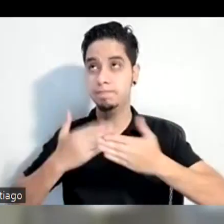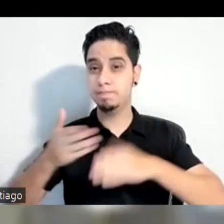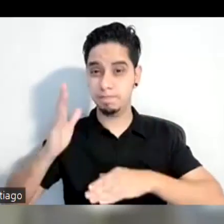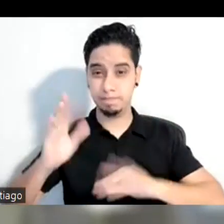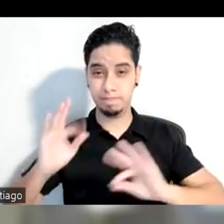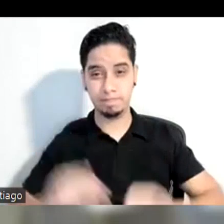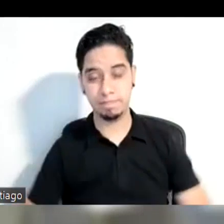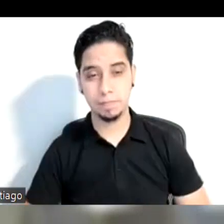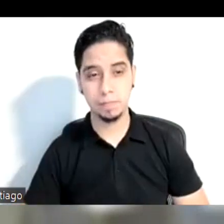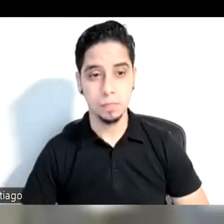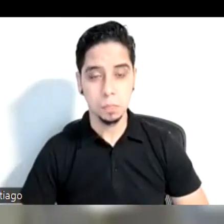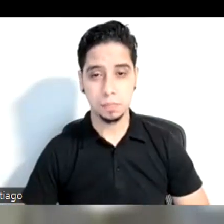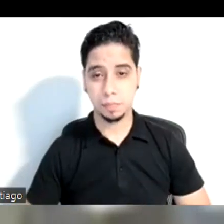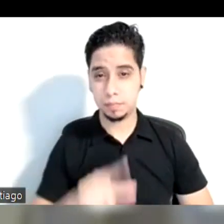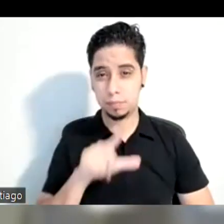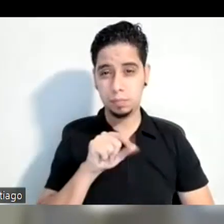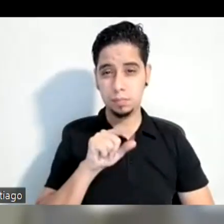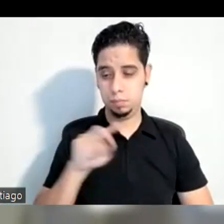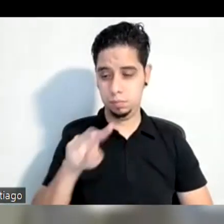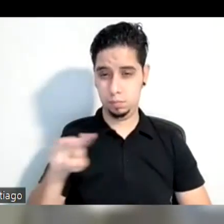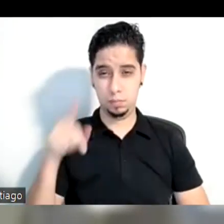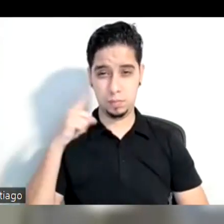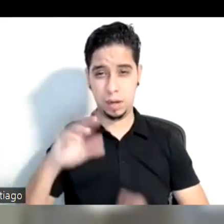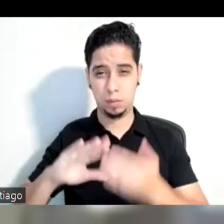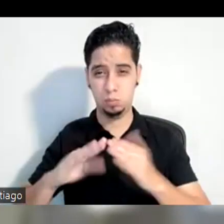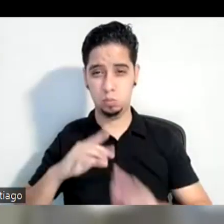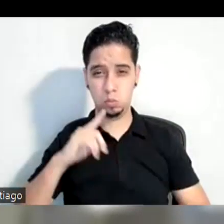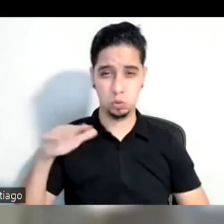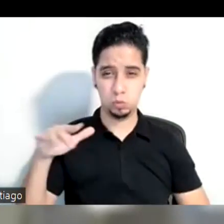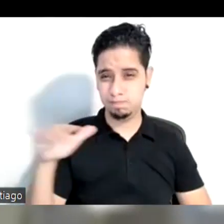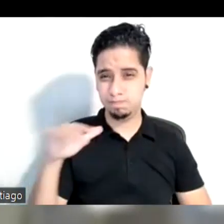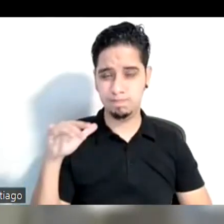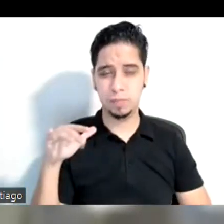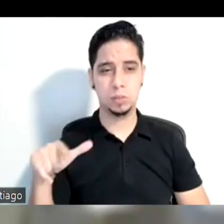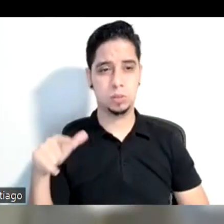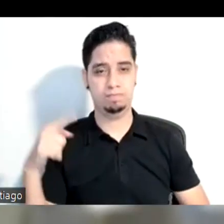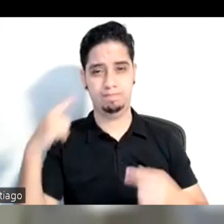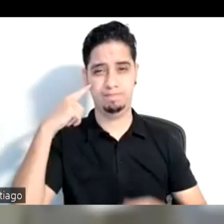Ok, 2022 para la comunidad sorda. Como te expliqué ahorita, en el caso tuyo,